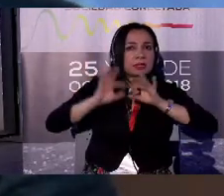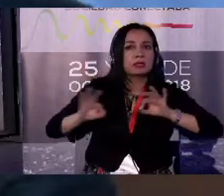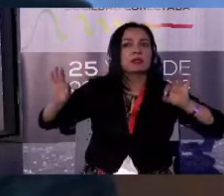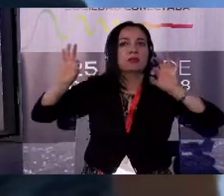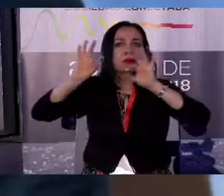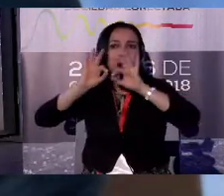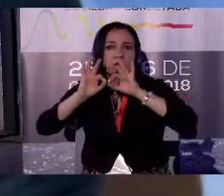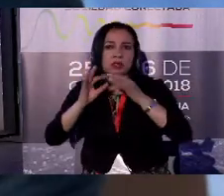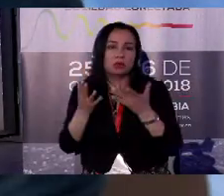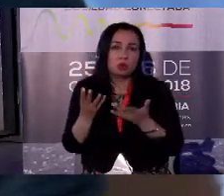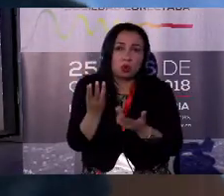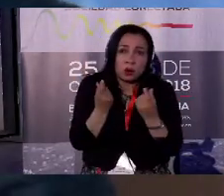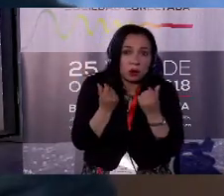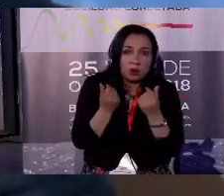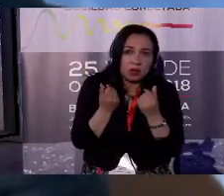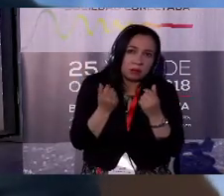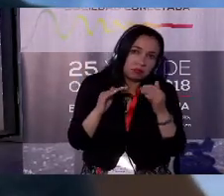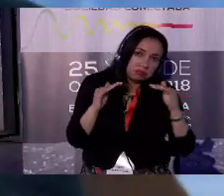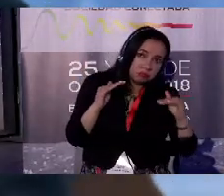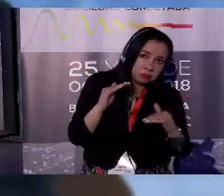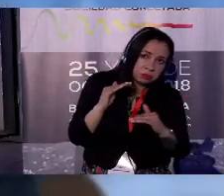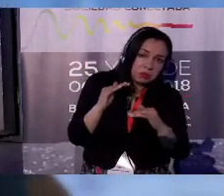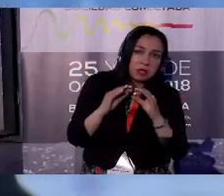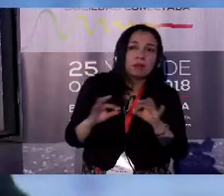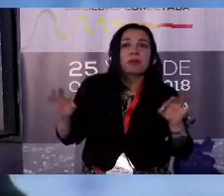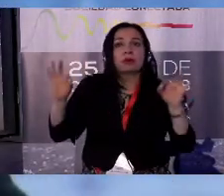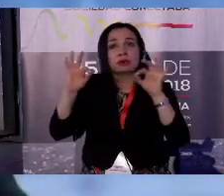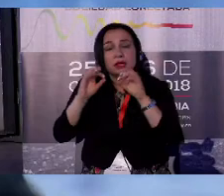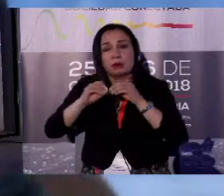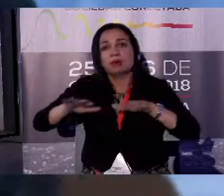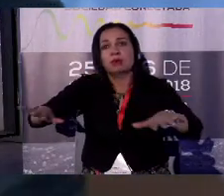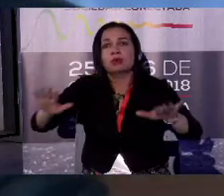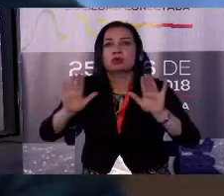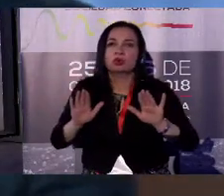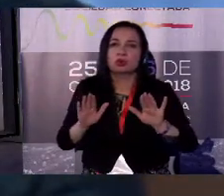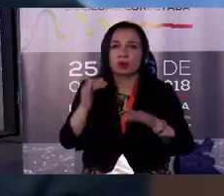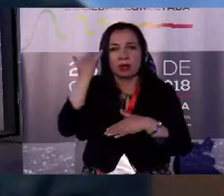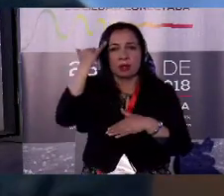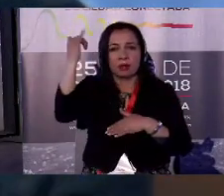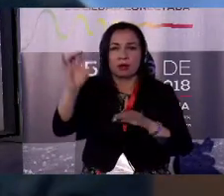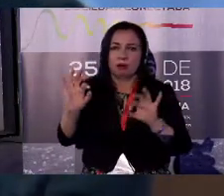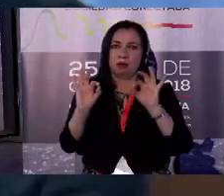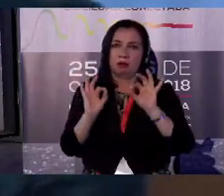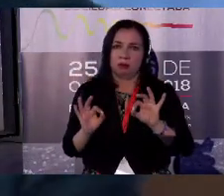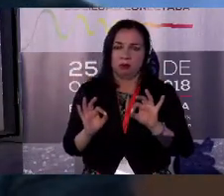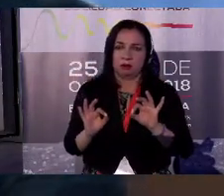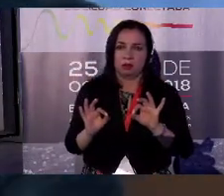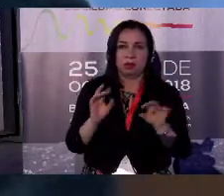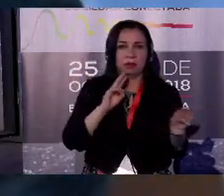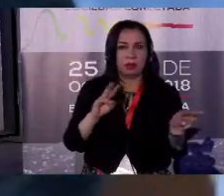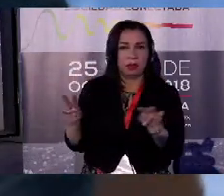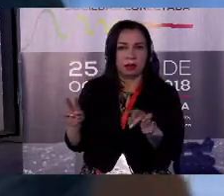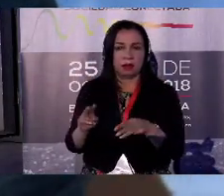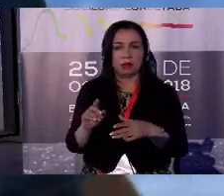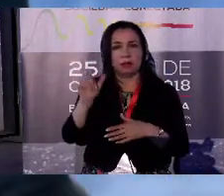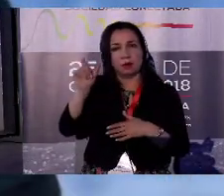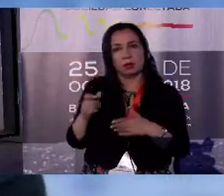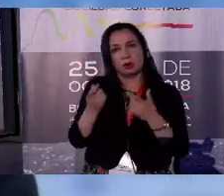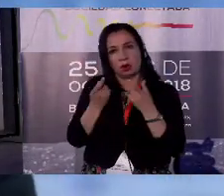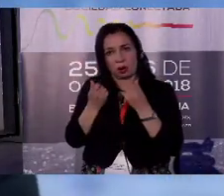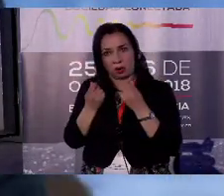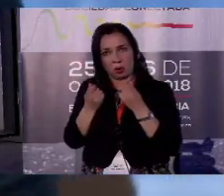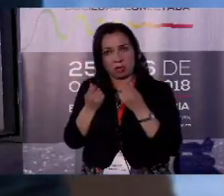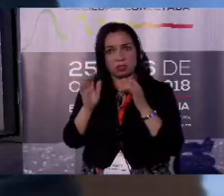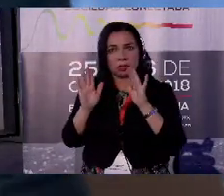la licitación económica, posiblemente se aleja del ideal de la eficiencia, ¿no? Posiblemente no es lo que un economista teórico